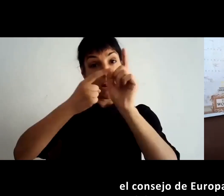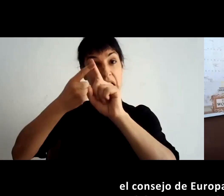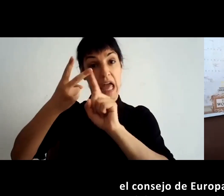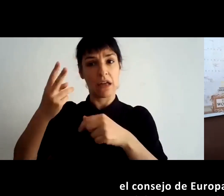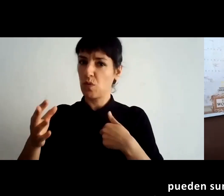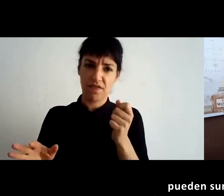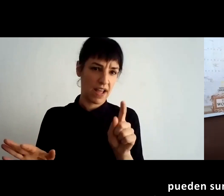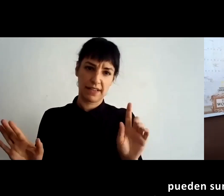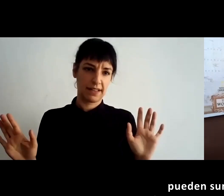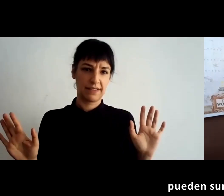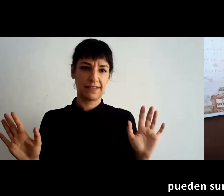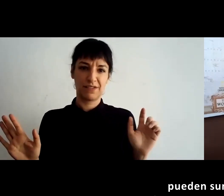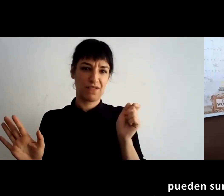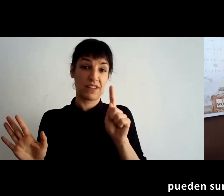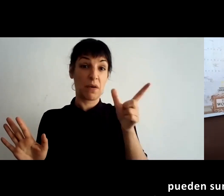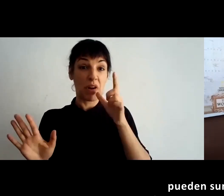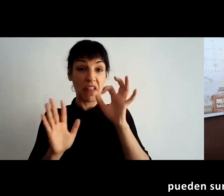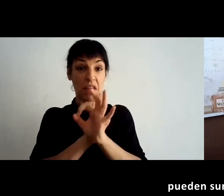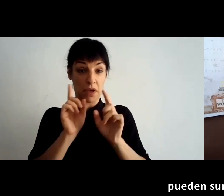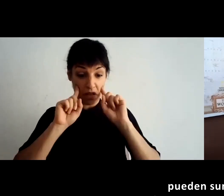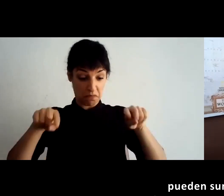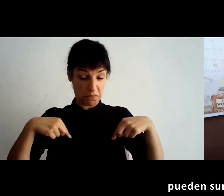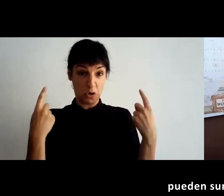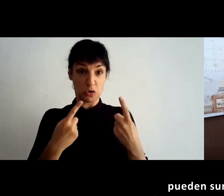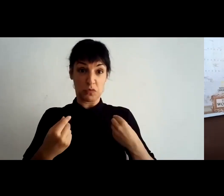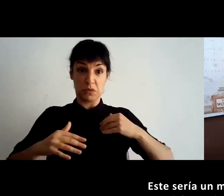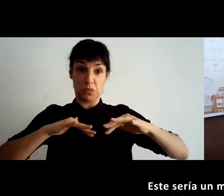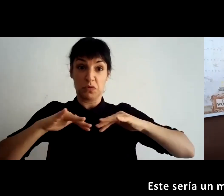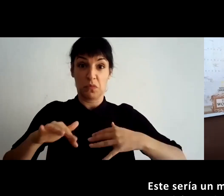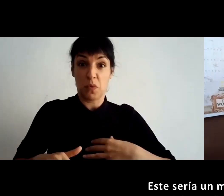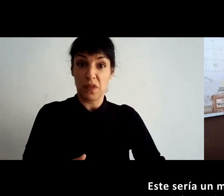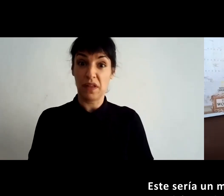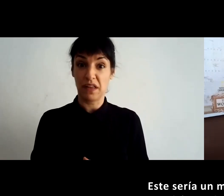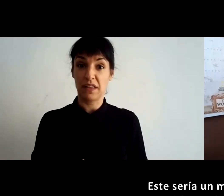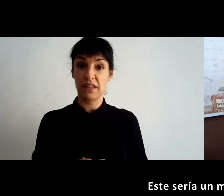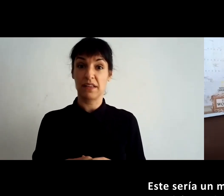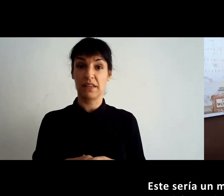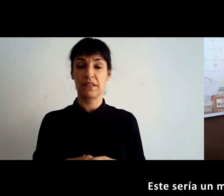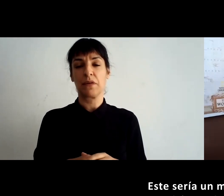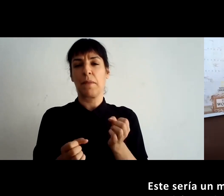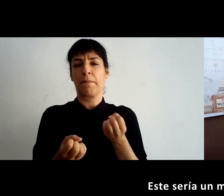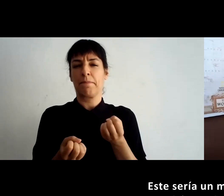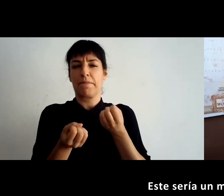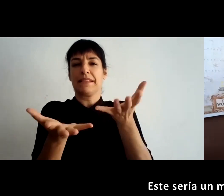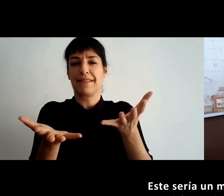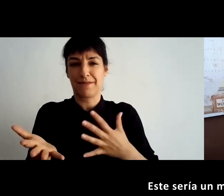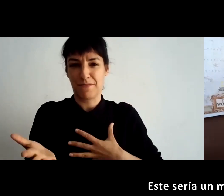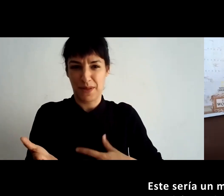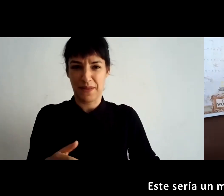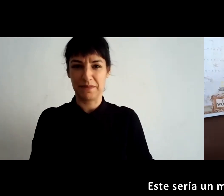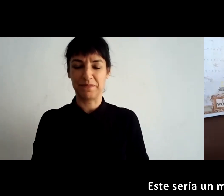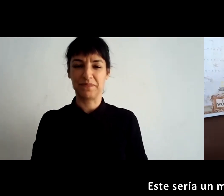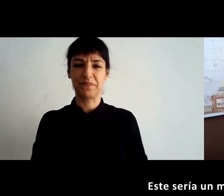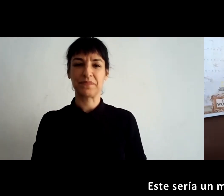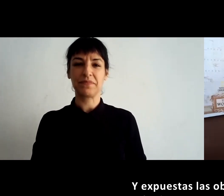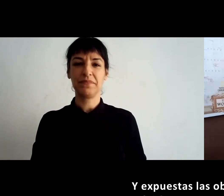pueden surgir de nosotros mismos. Este sería el mensaje que podríamos lanzar aquí.